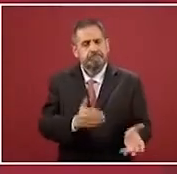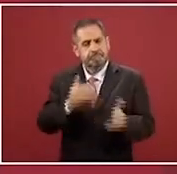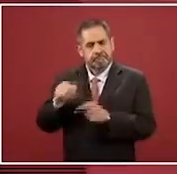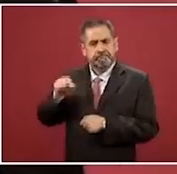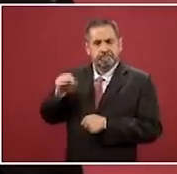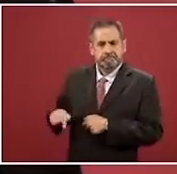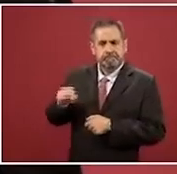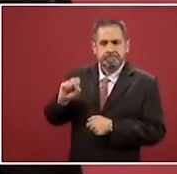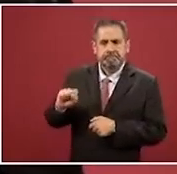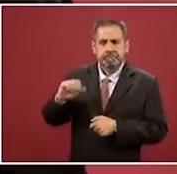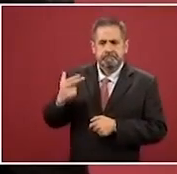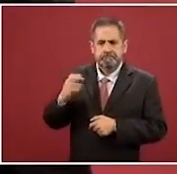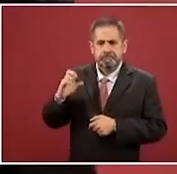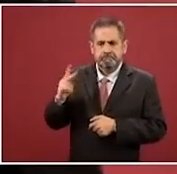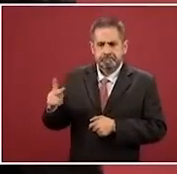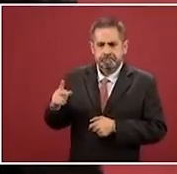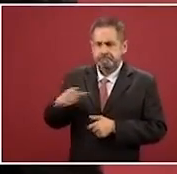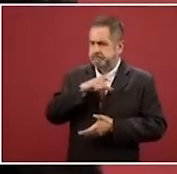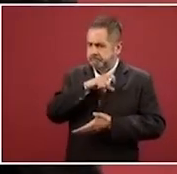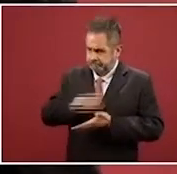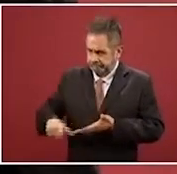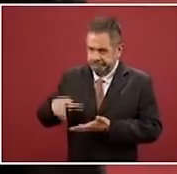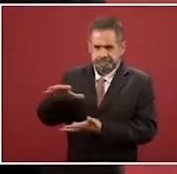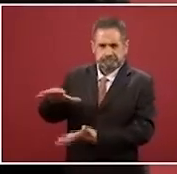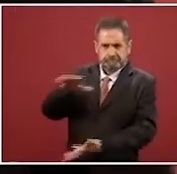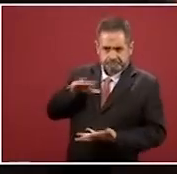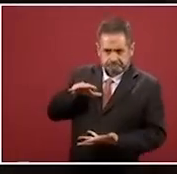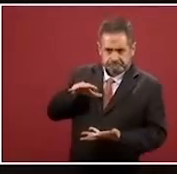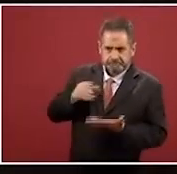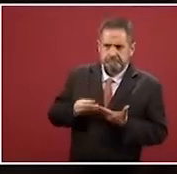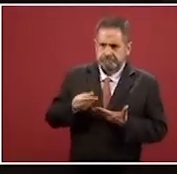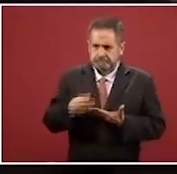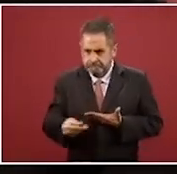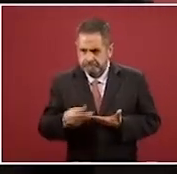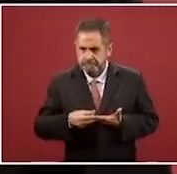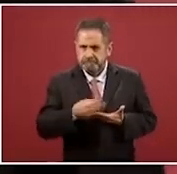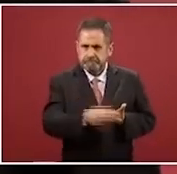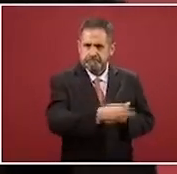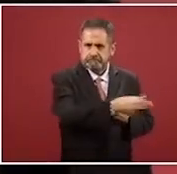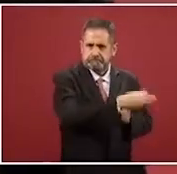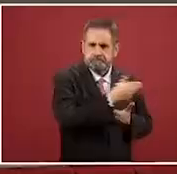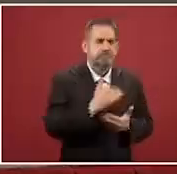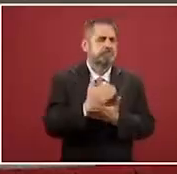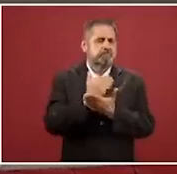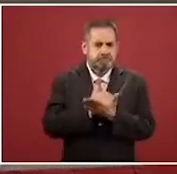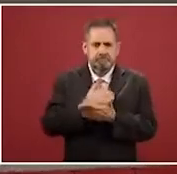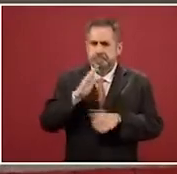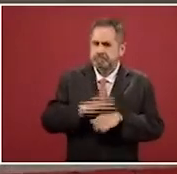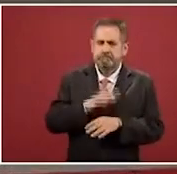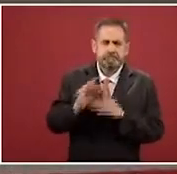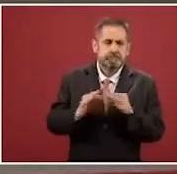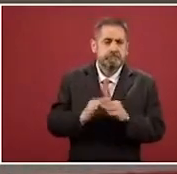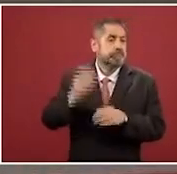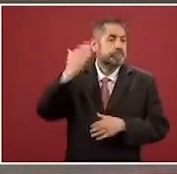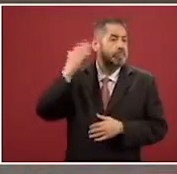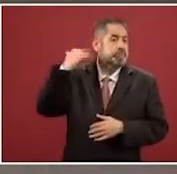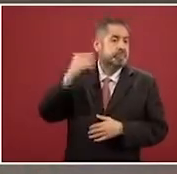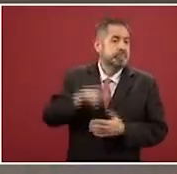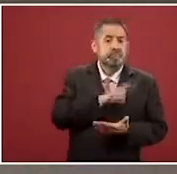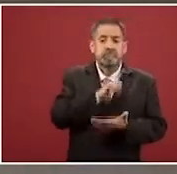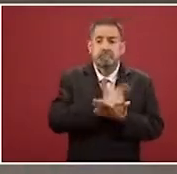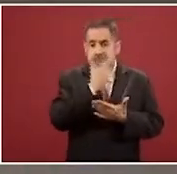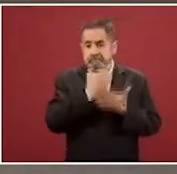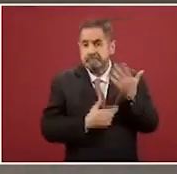quien otorgaba contratos, no se cumplía con la ley, Ahora ya no es así.